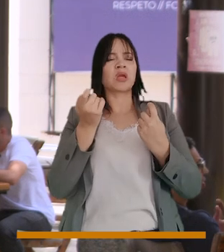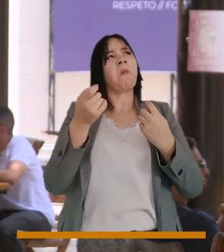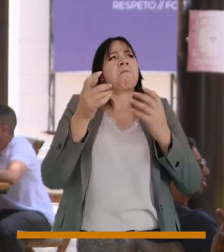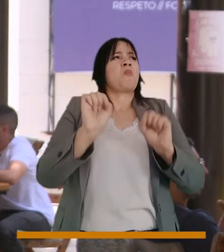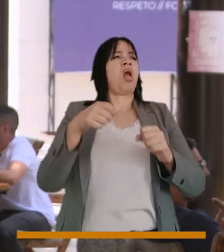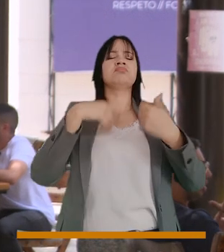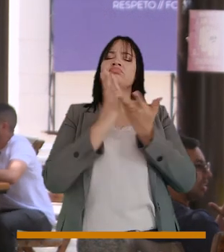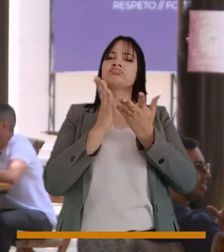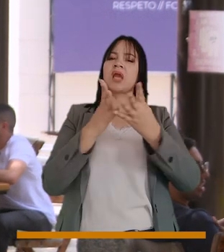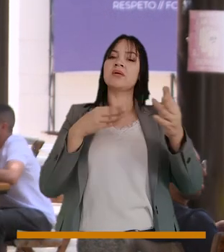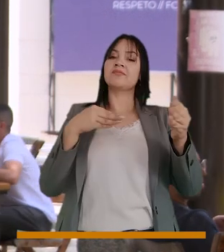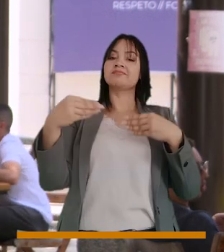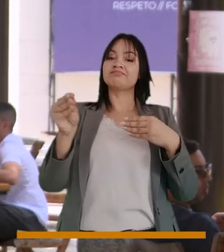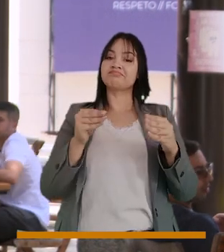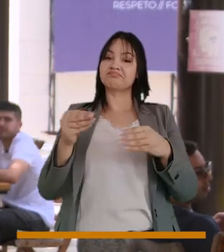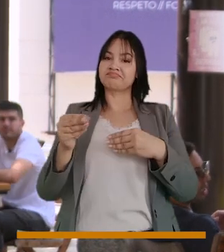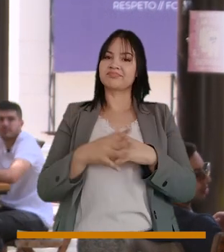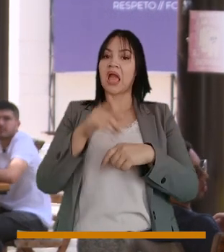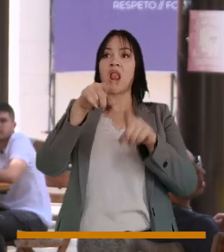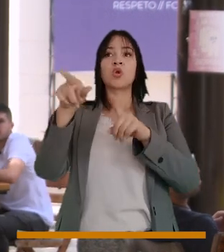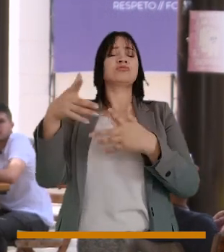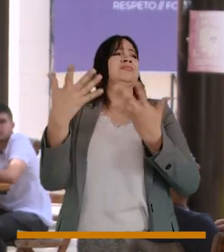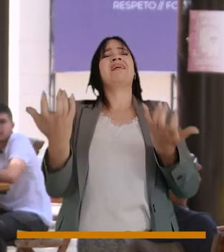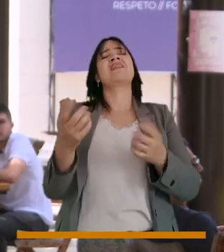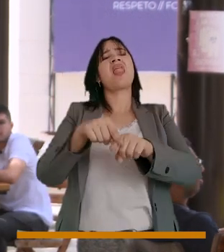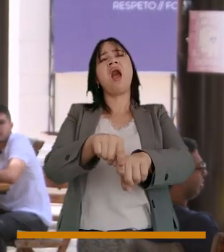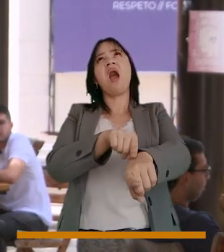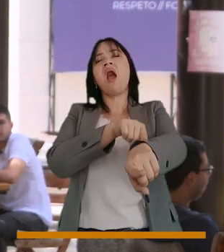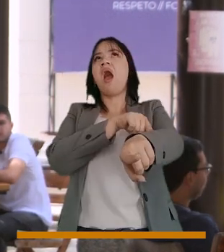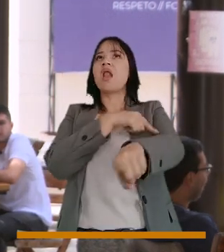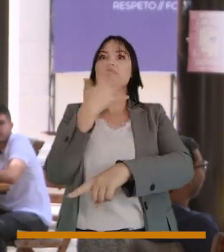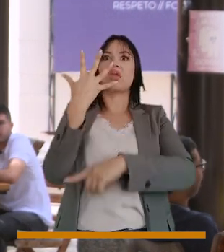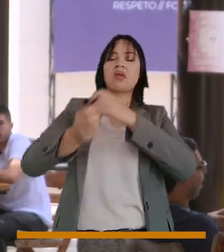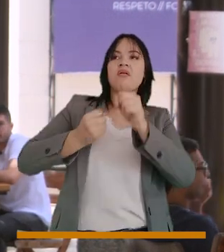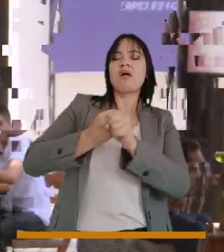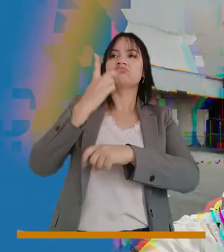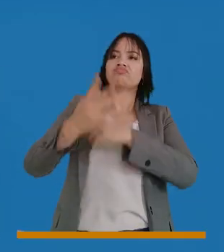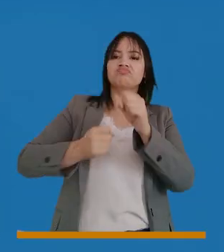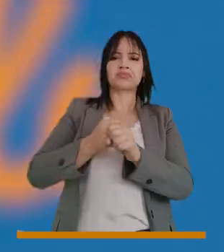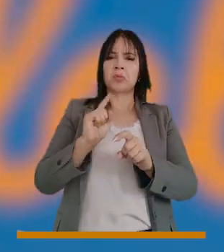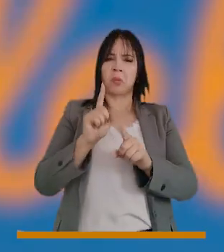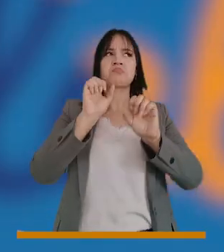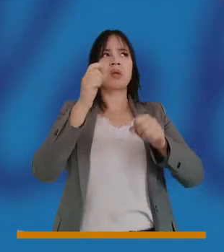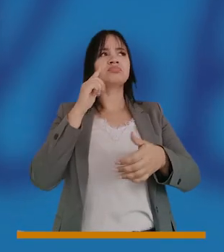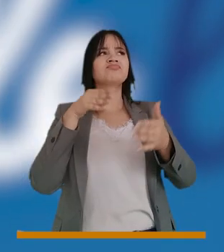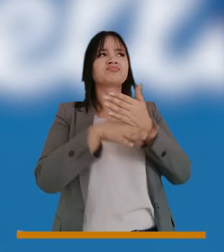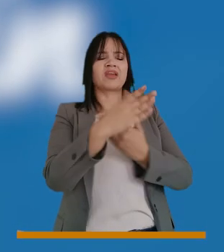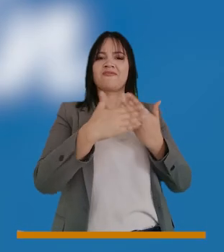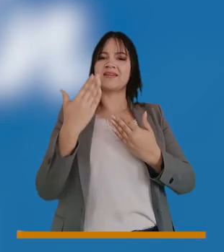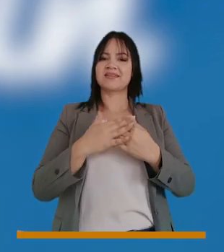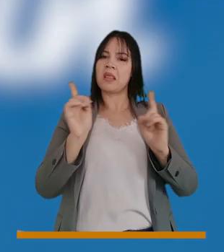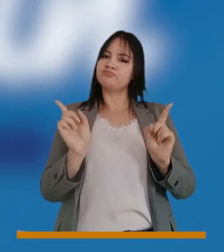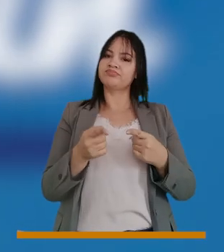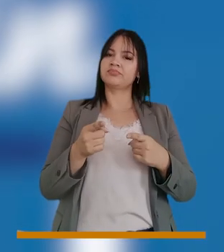educación flexible, para que los jóvenes que ya eventualmente no quieren ciclos tan largos de formación de 5 años, pues puedan acceder a ellos. Para